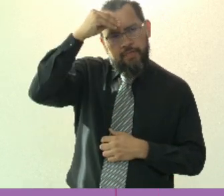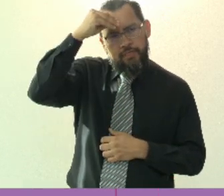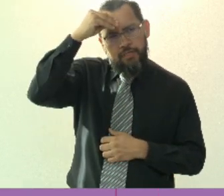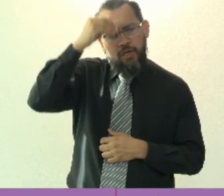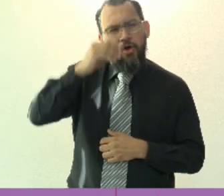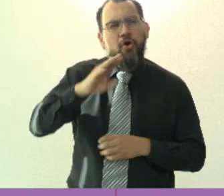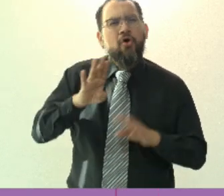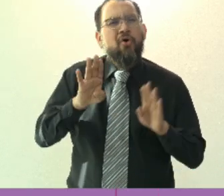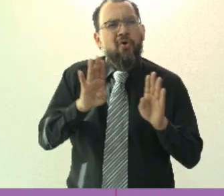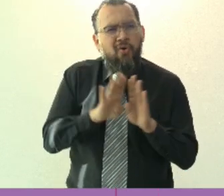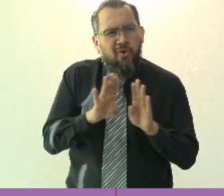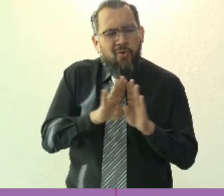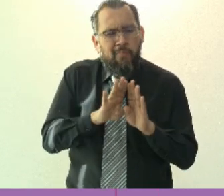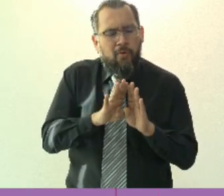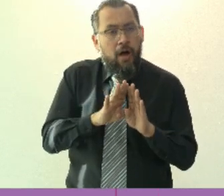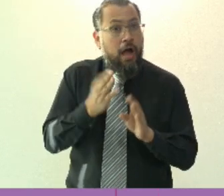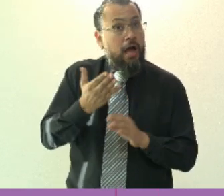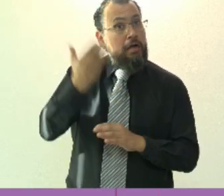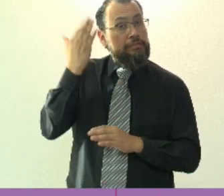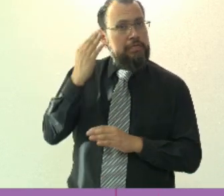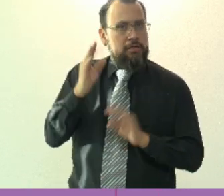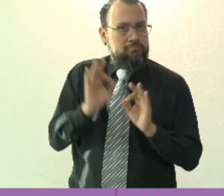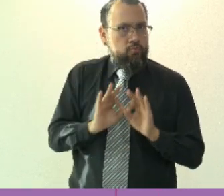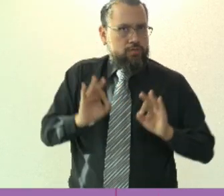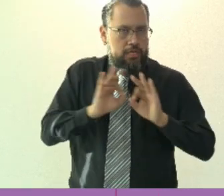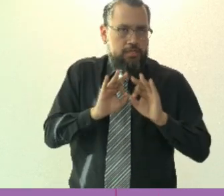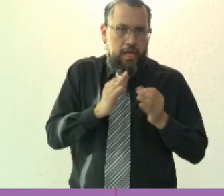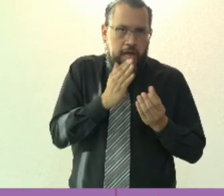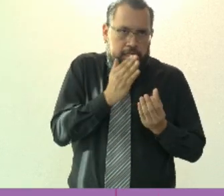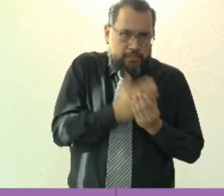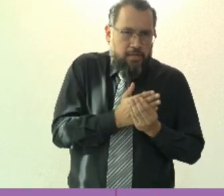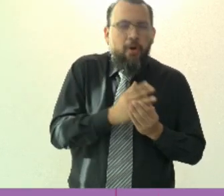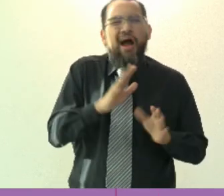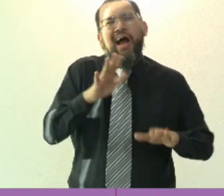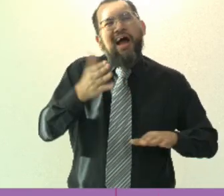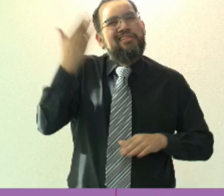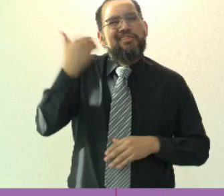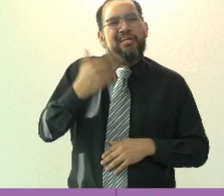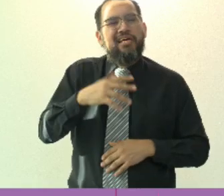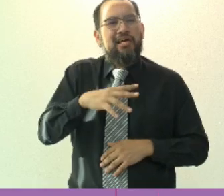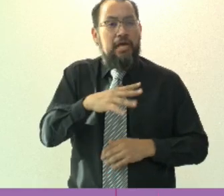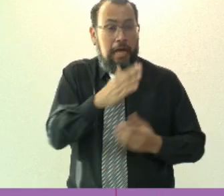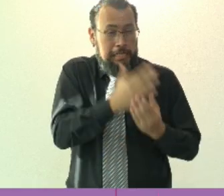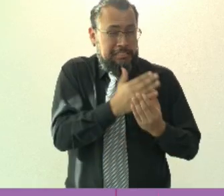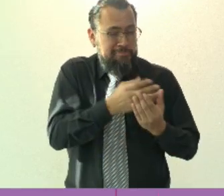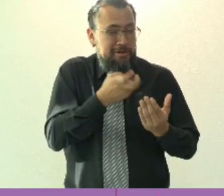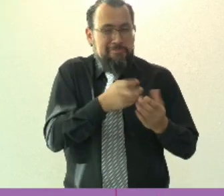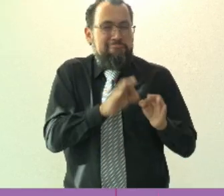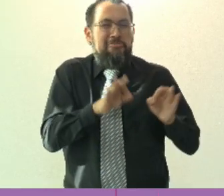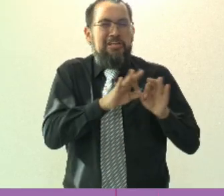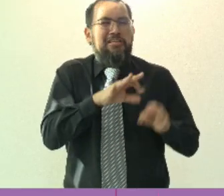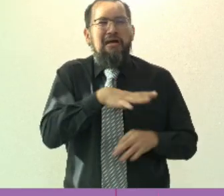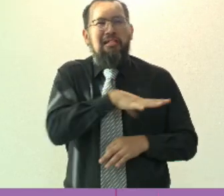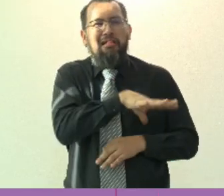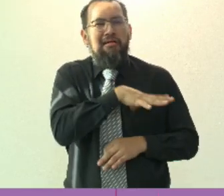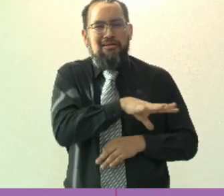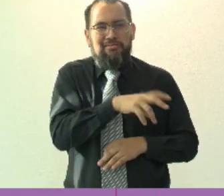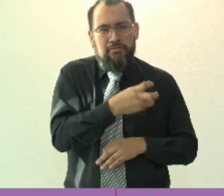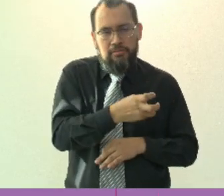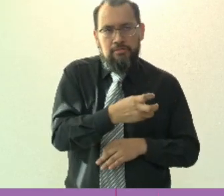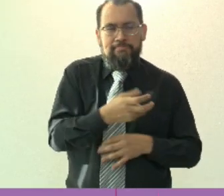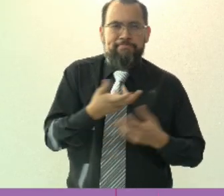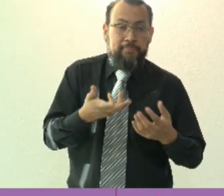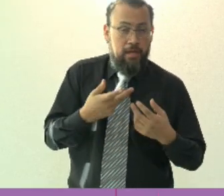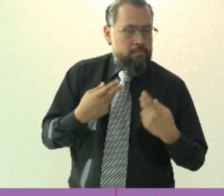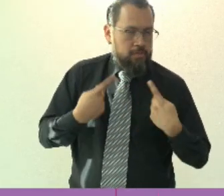cómo aprendes la importancia que se tenía de los archivos, o más bien el desprecio que se tenía a los archivos. Había